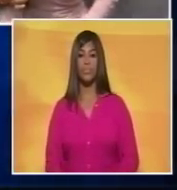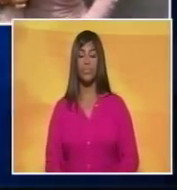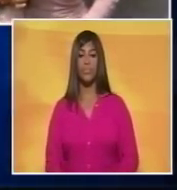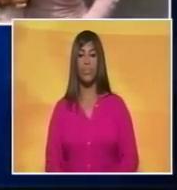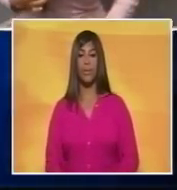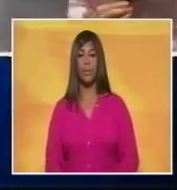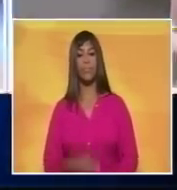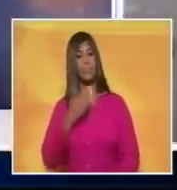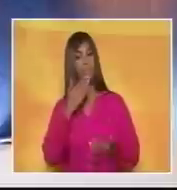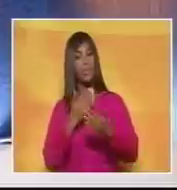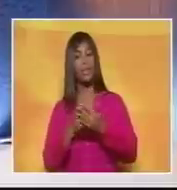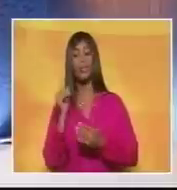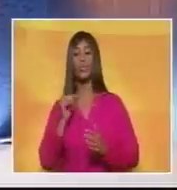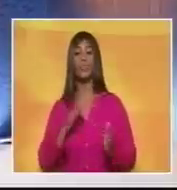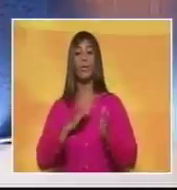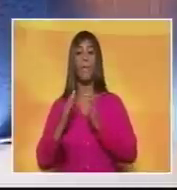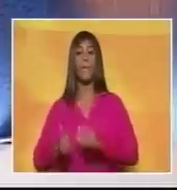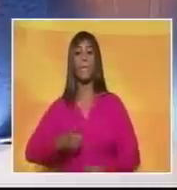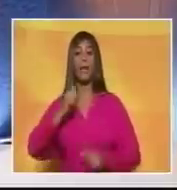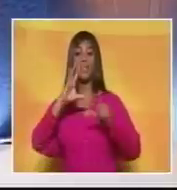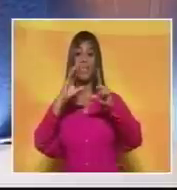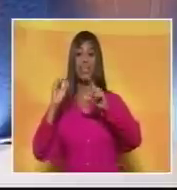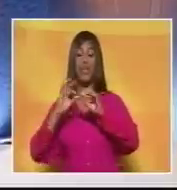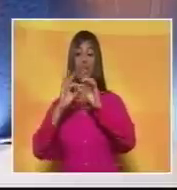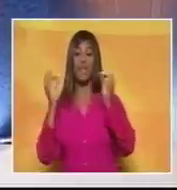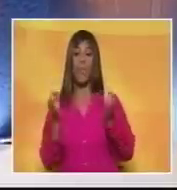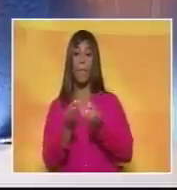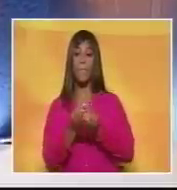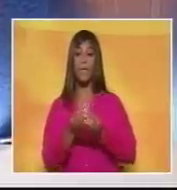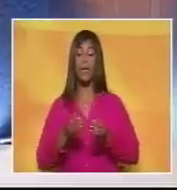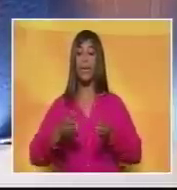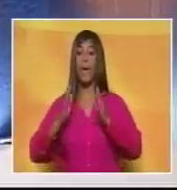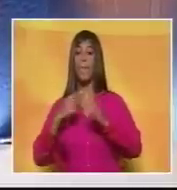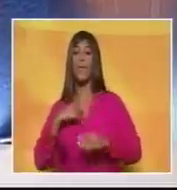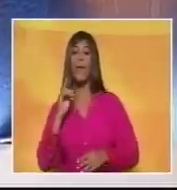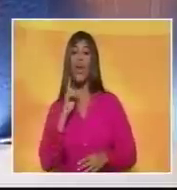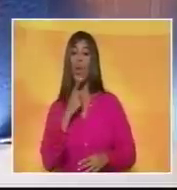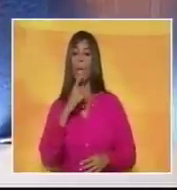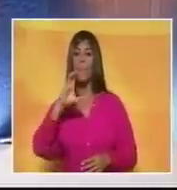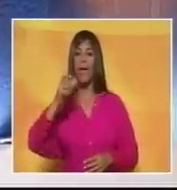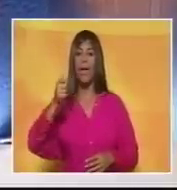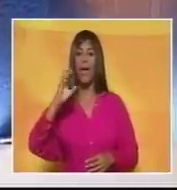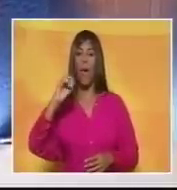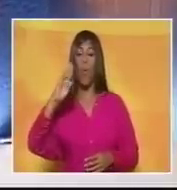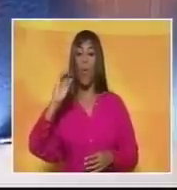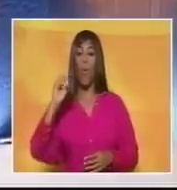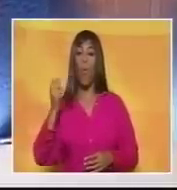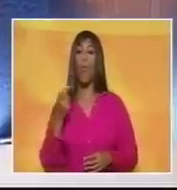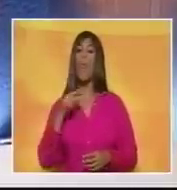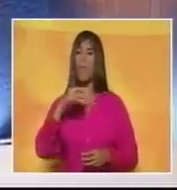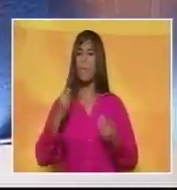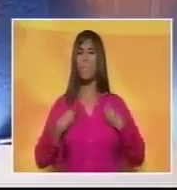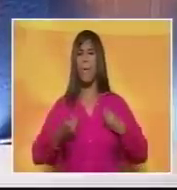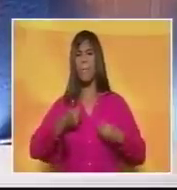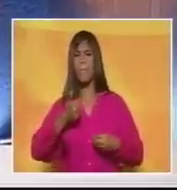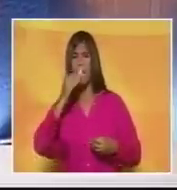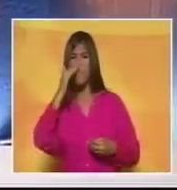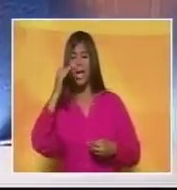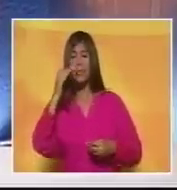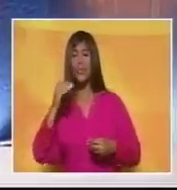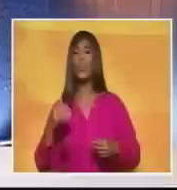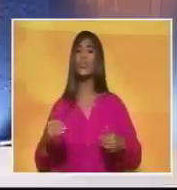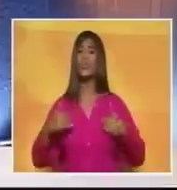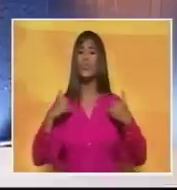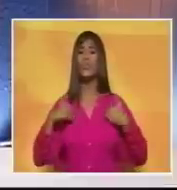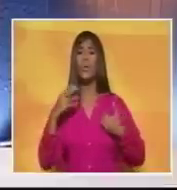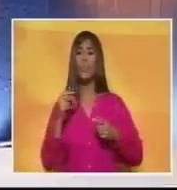Venevisión. Muchísimas gracias, Sulimar. Más de 700 familias de la urbanización Los Caobos, en su mayoría conformadas por personas de la tercera edad, se ven afectadas por el